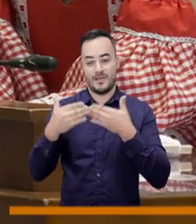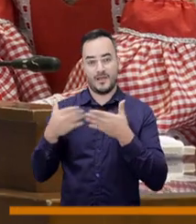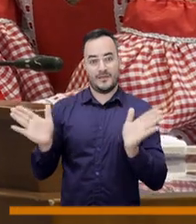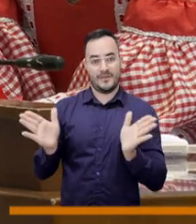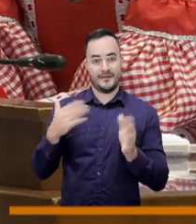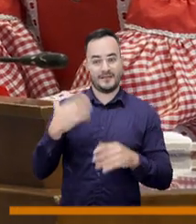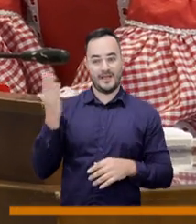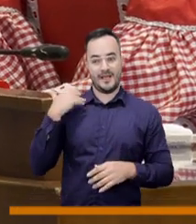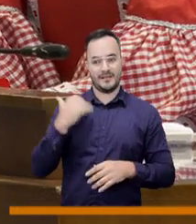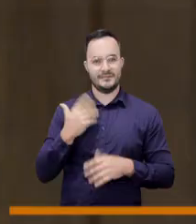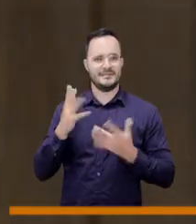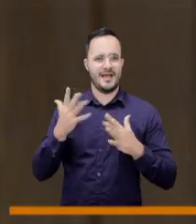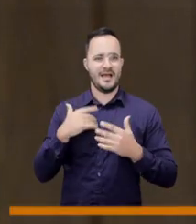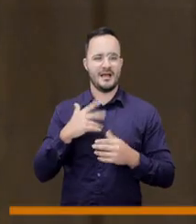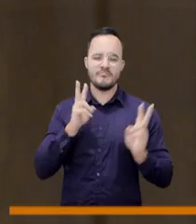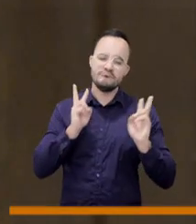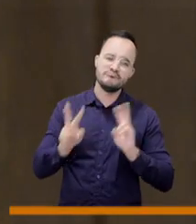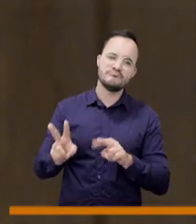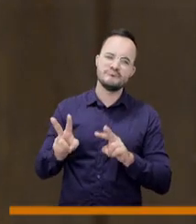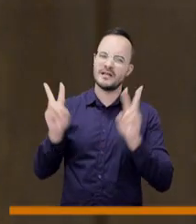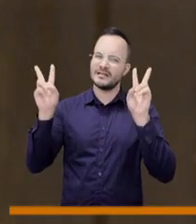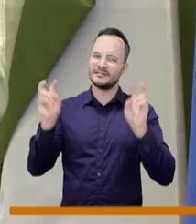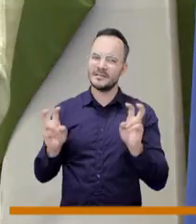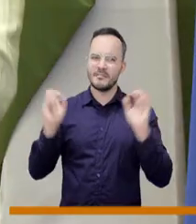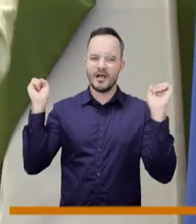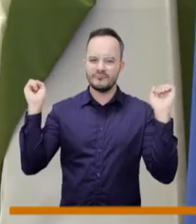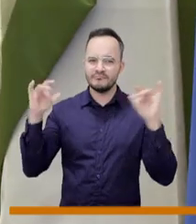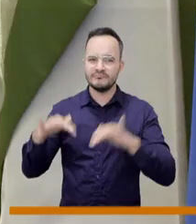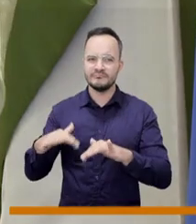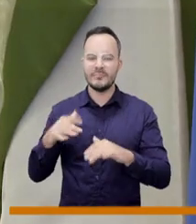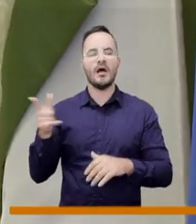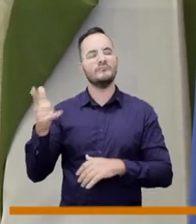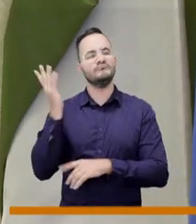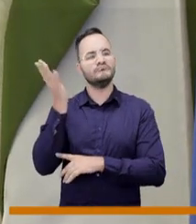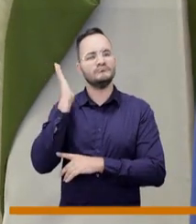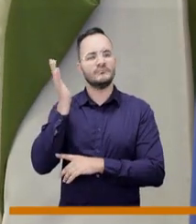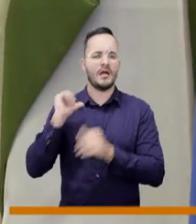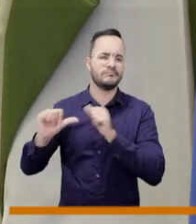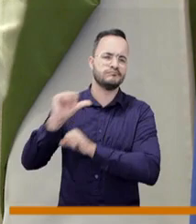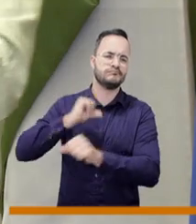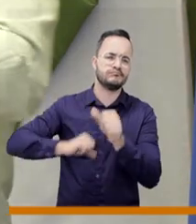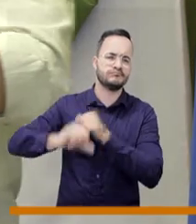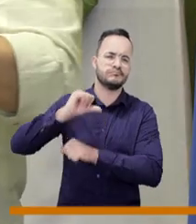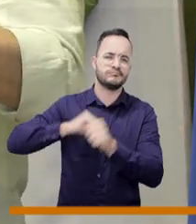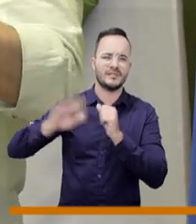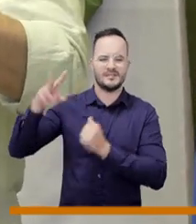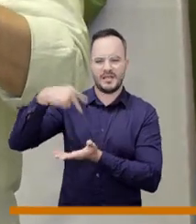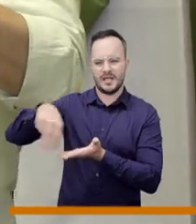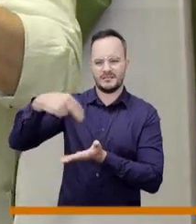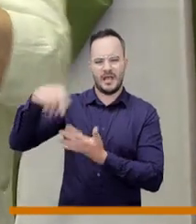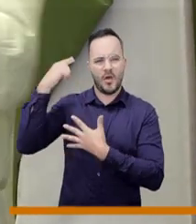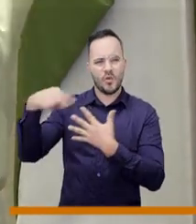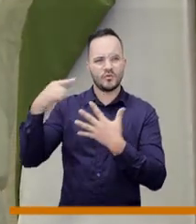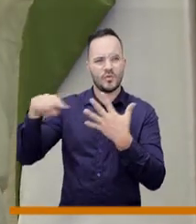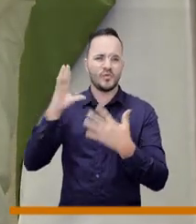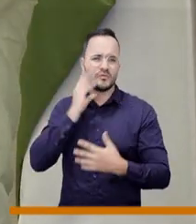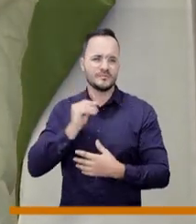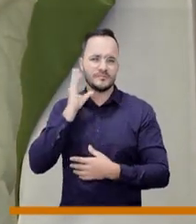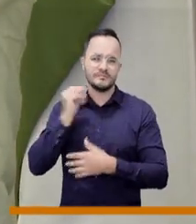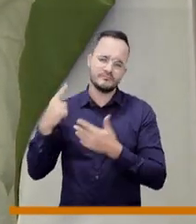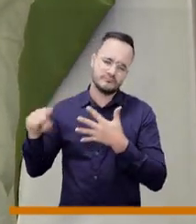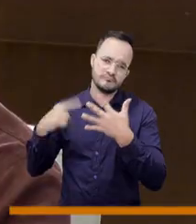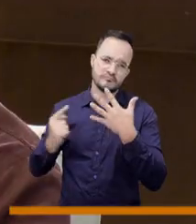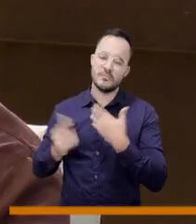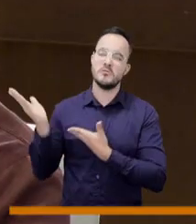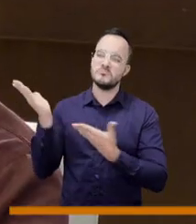aula abierta, que pasó hace algunos días, en el marco de este acuerdo, para que escucháramos a todas las voces de la danza y para